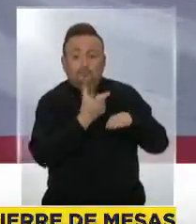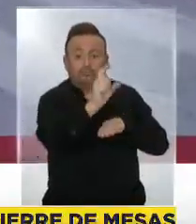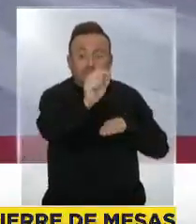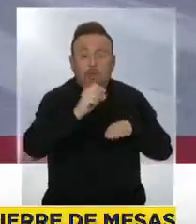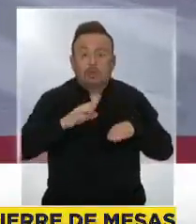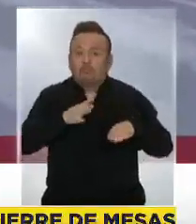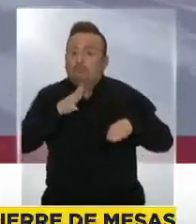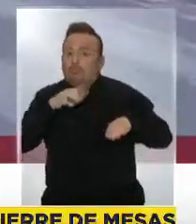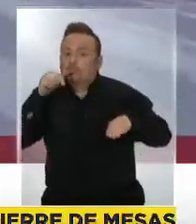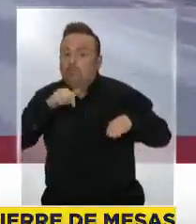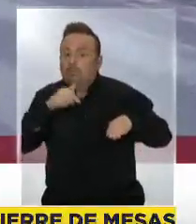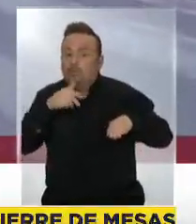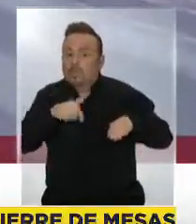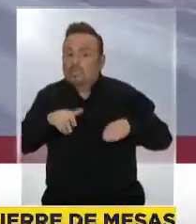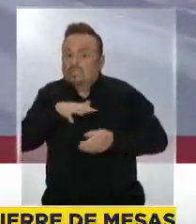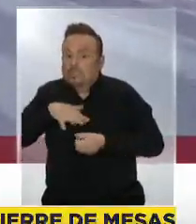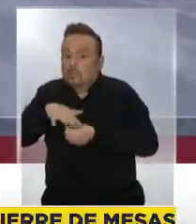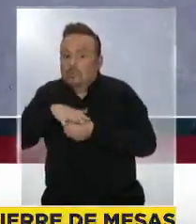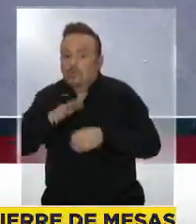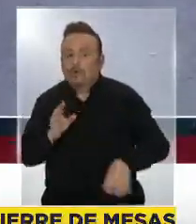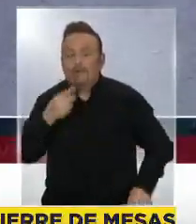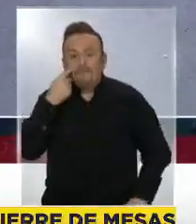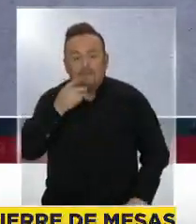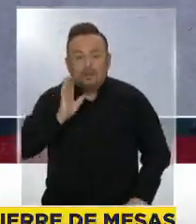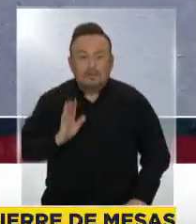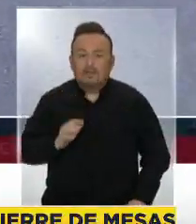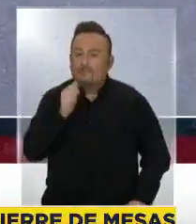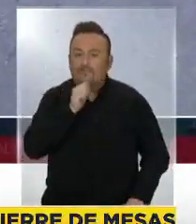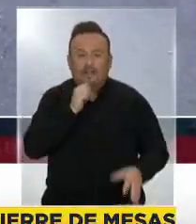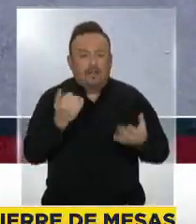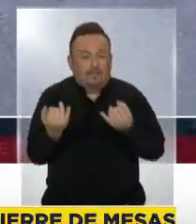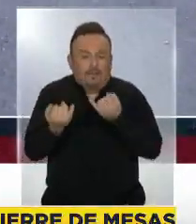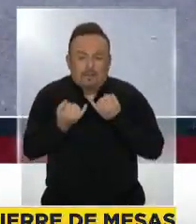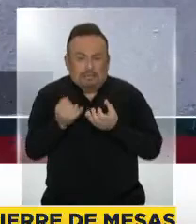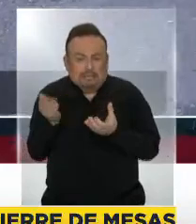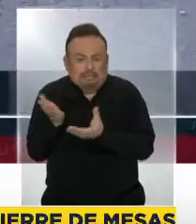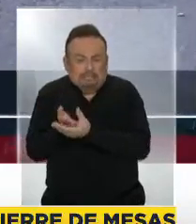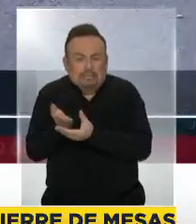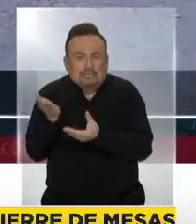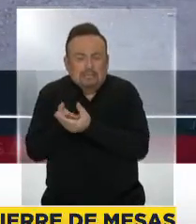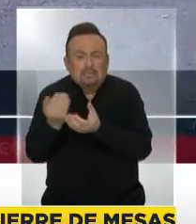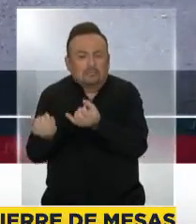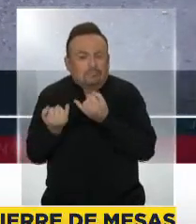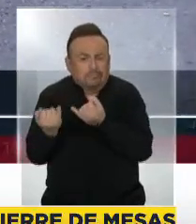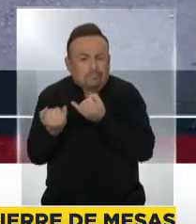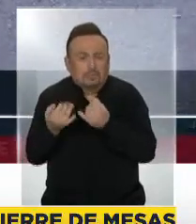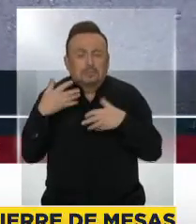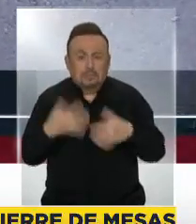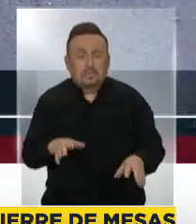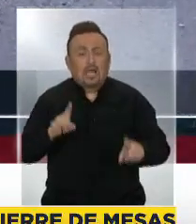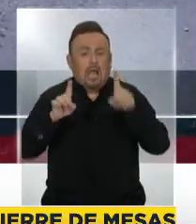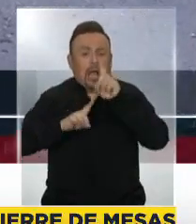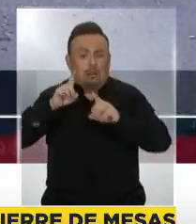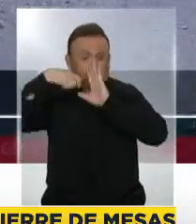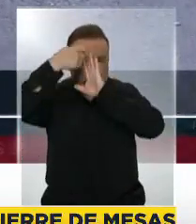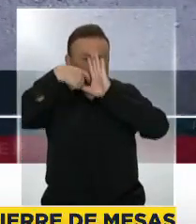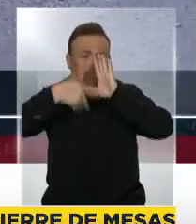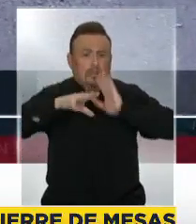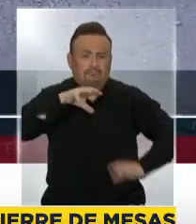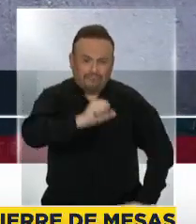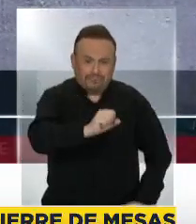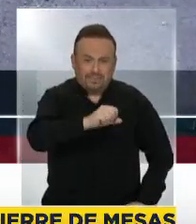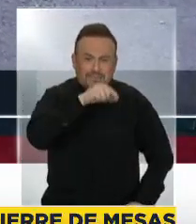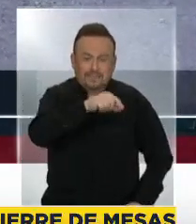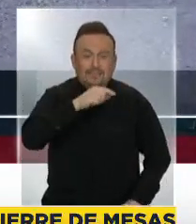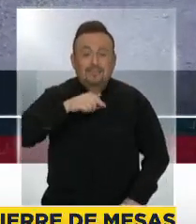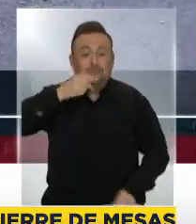está vinculado o no a este episodio, pero sin duda, de alguna manera, todo lo que se vaya recopilando. De hecho, Pablo Abarza decía que ya hay algunas imágenes que han sido capturadas